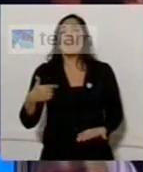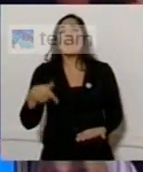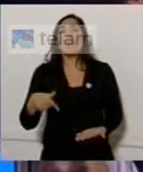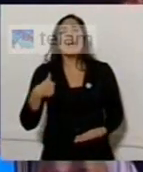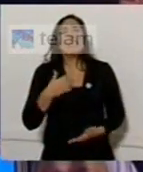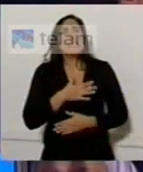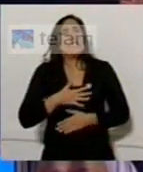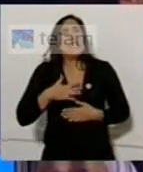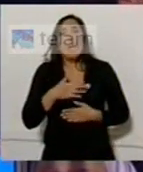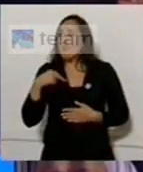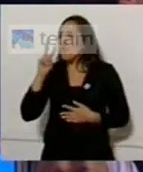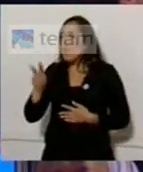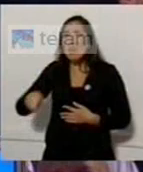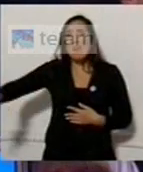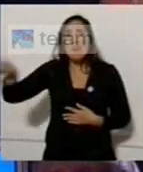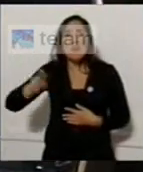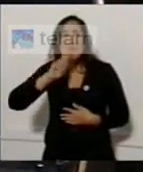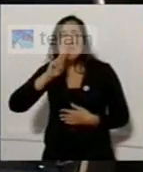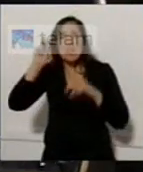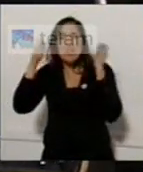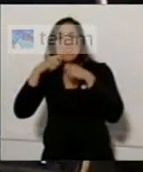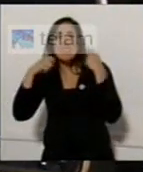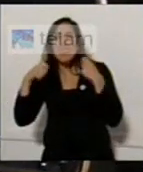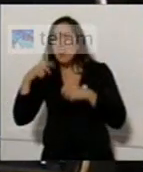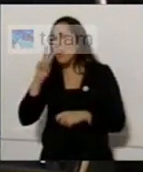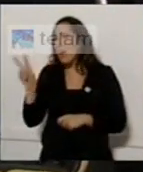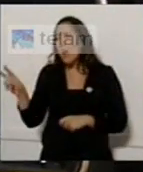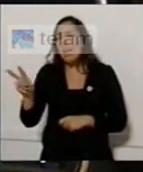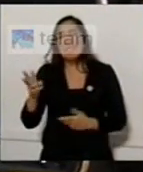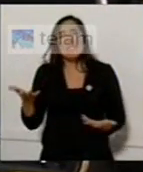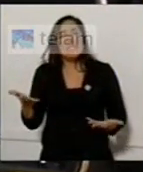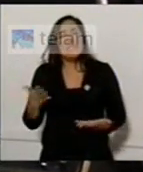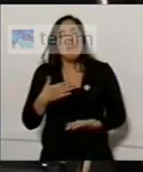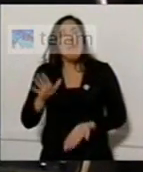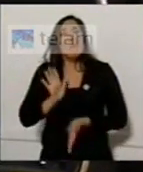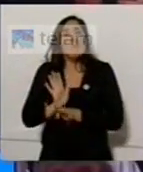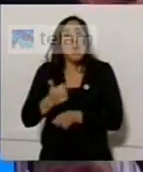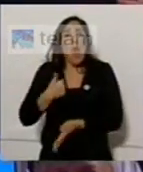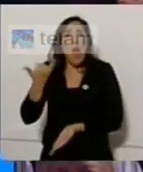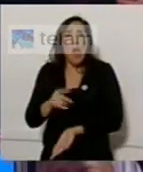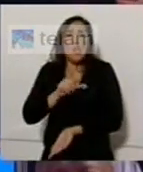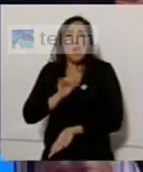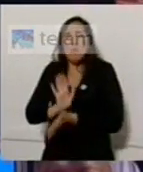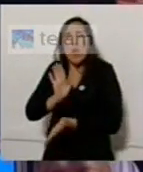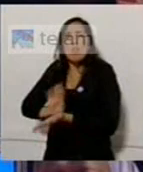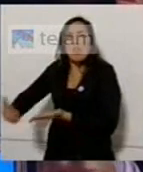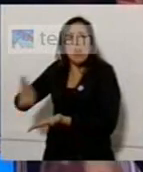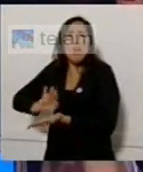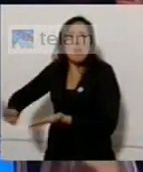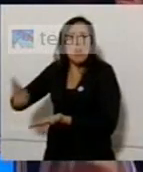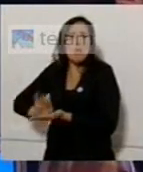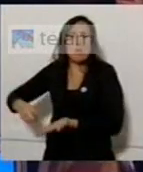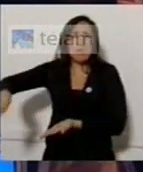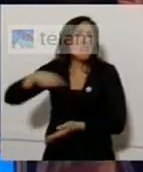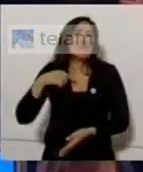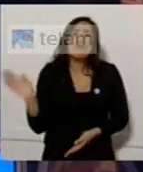siento con estas mujeres una inmensa deuda. Los argentinos todos